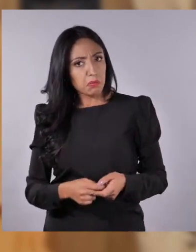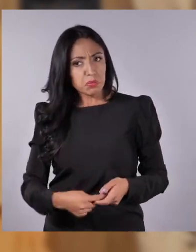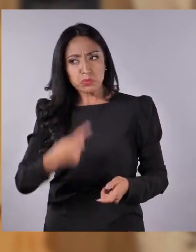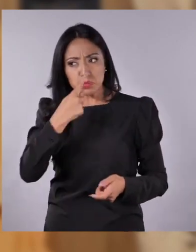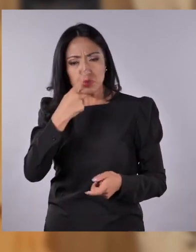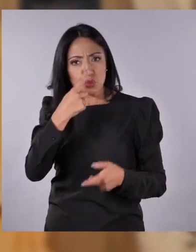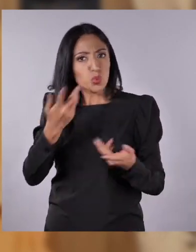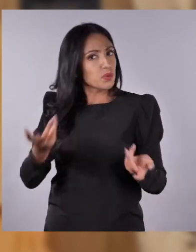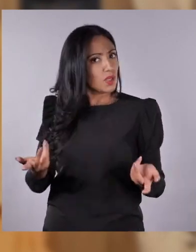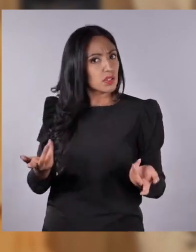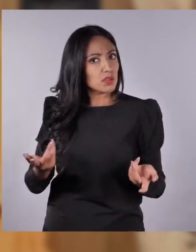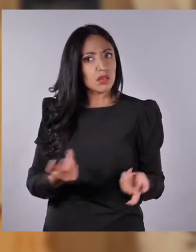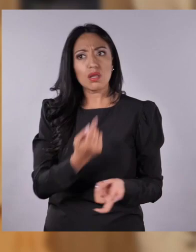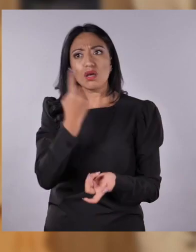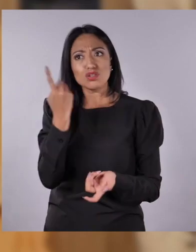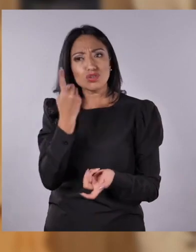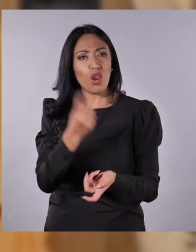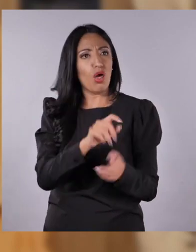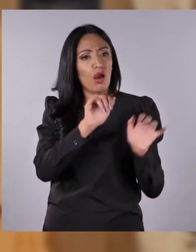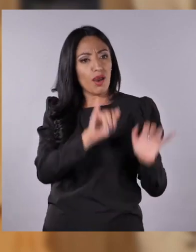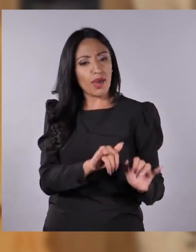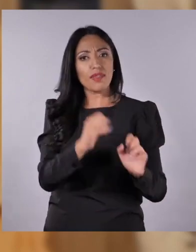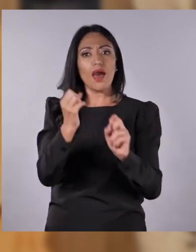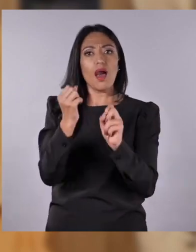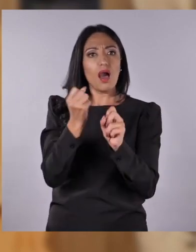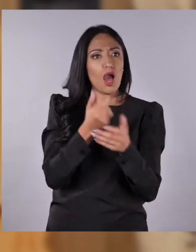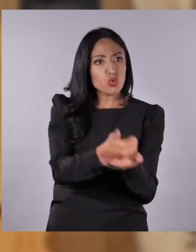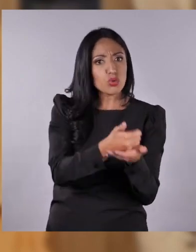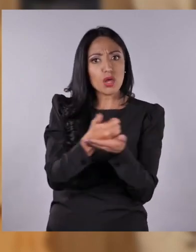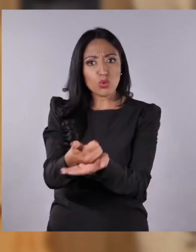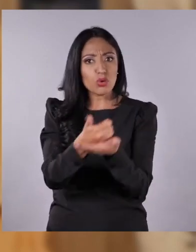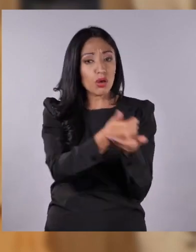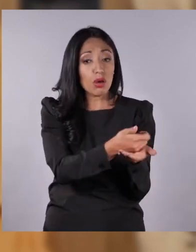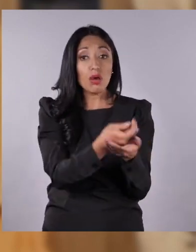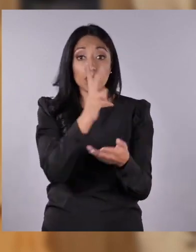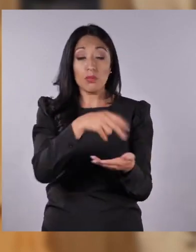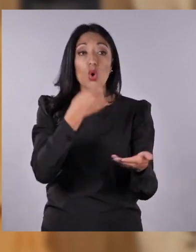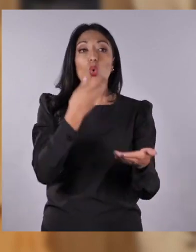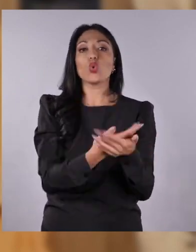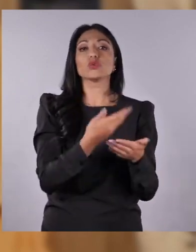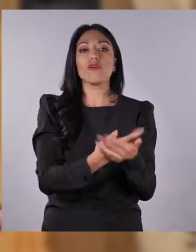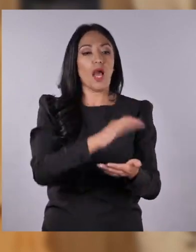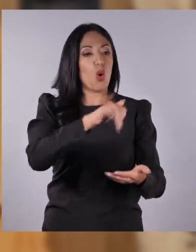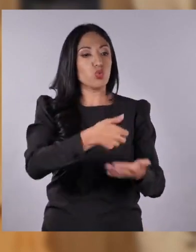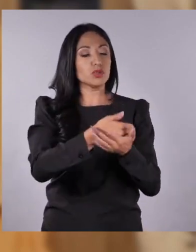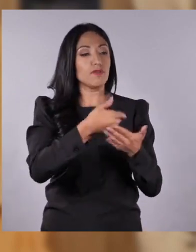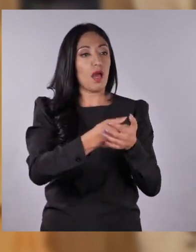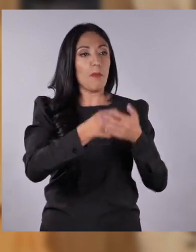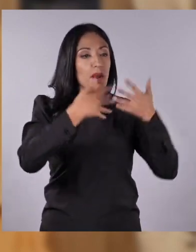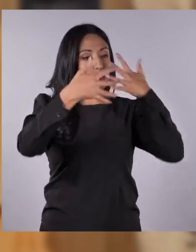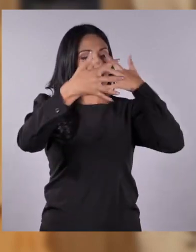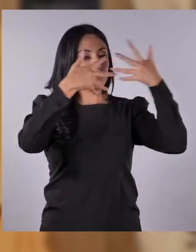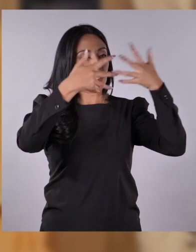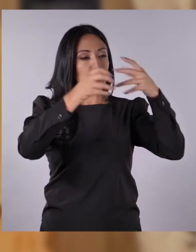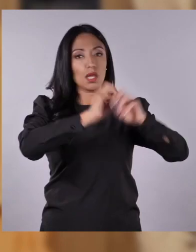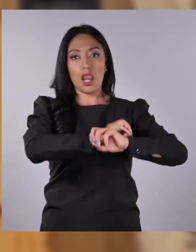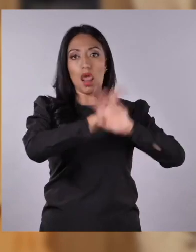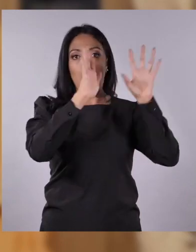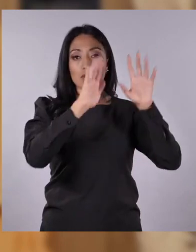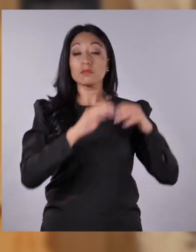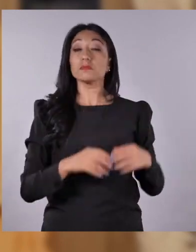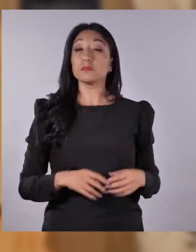pareció increíble, porque no solo se quedan en las mingas, sino que también tiene mecanismos de rendición de cuentas para que todo sea claro y